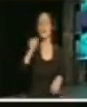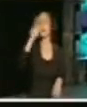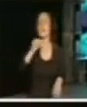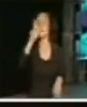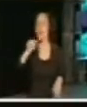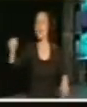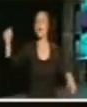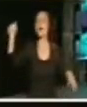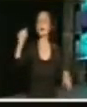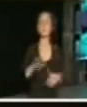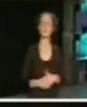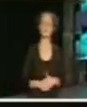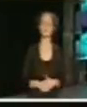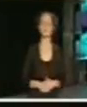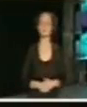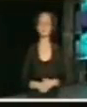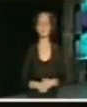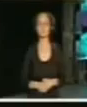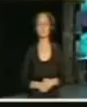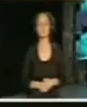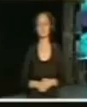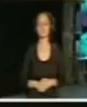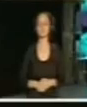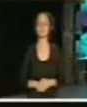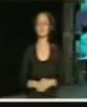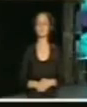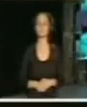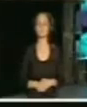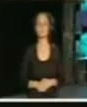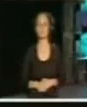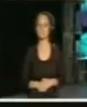para, pa pa para, pa pararara, pararara.